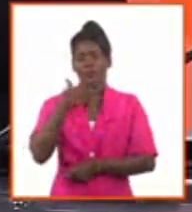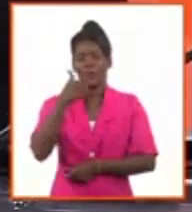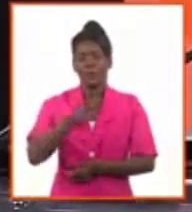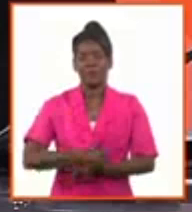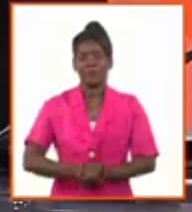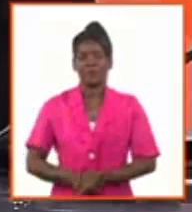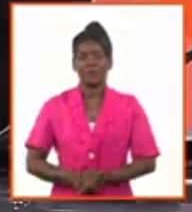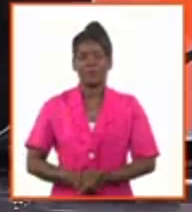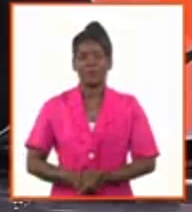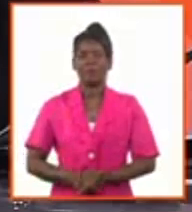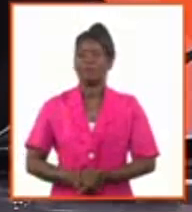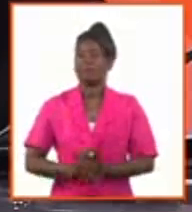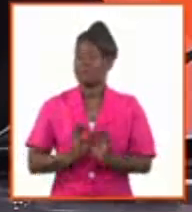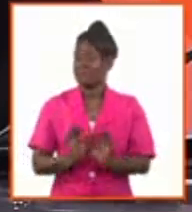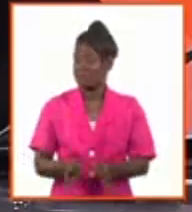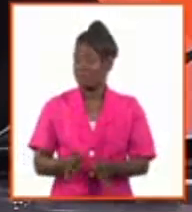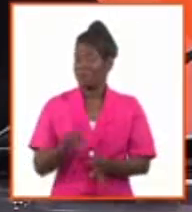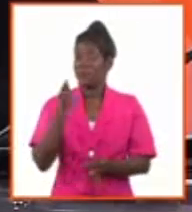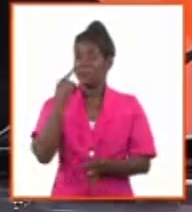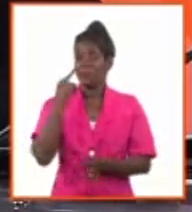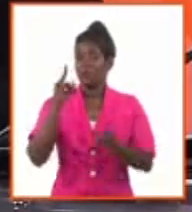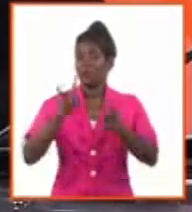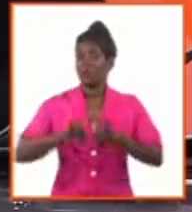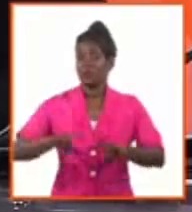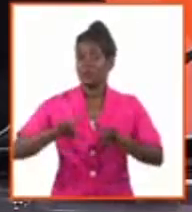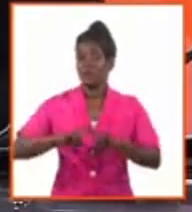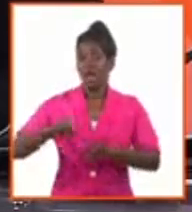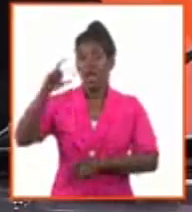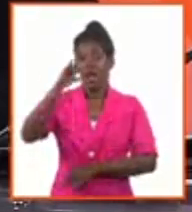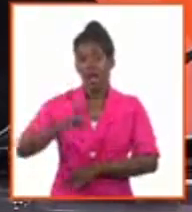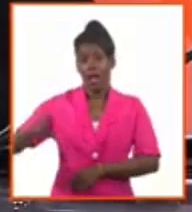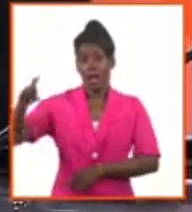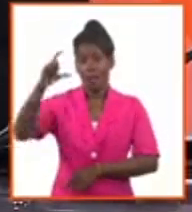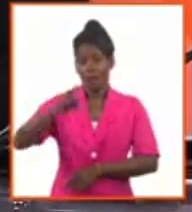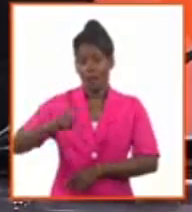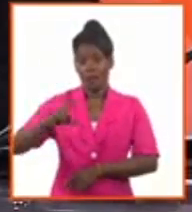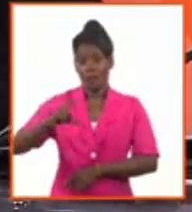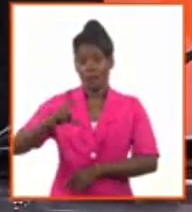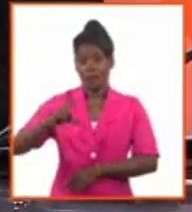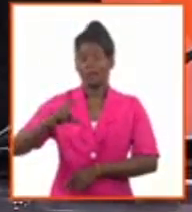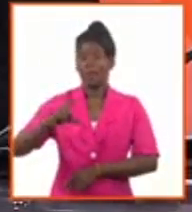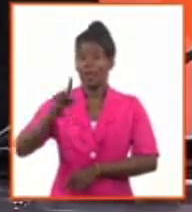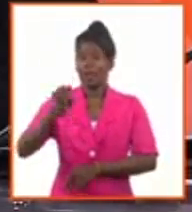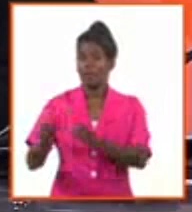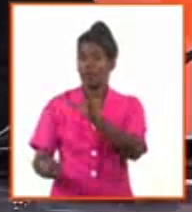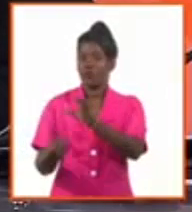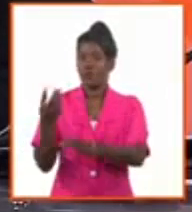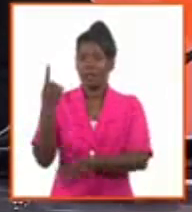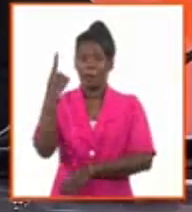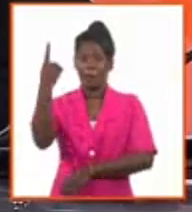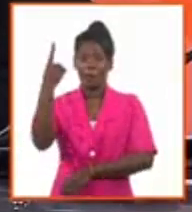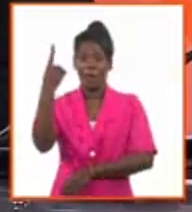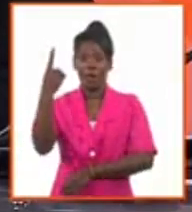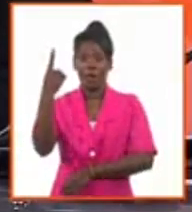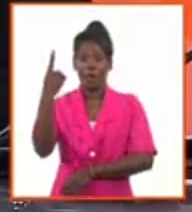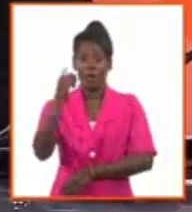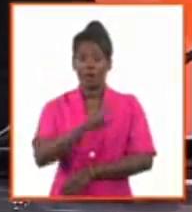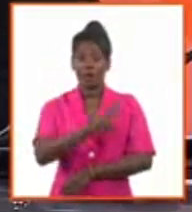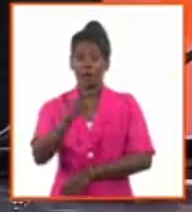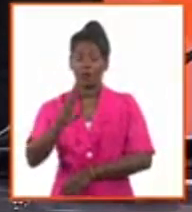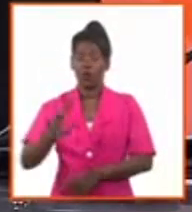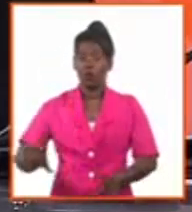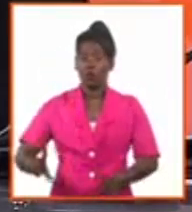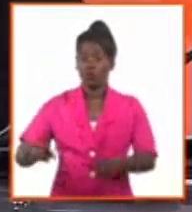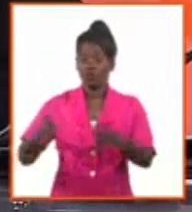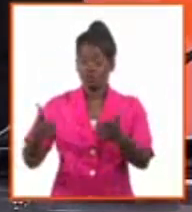Estudiantil Universitaria. Así lo están haciendo también en la Universidad de Camagüey, la primera creada en la revolución y